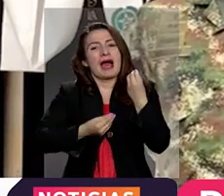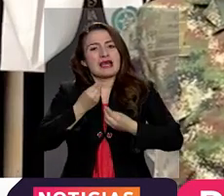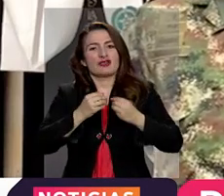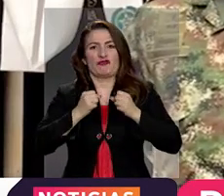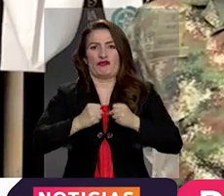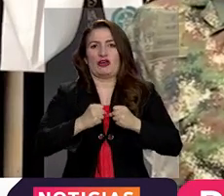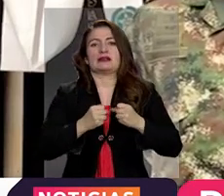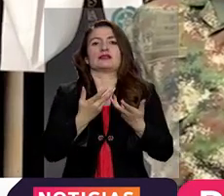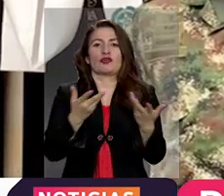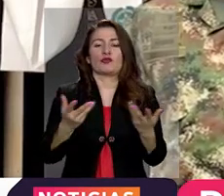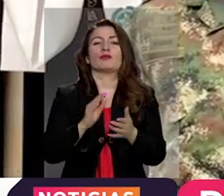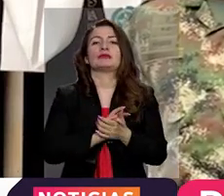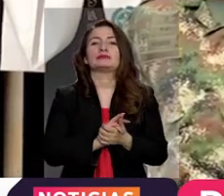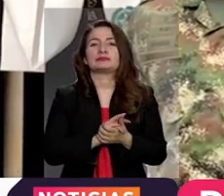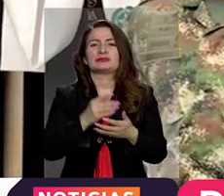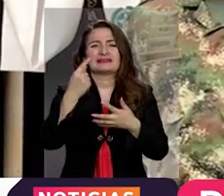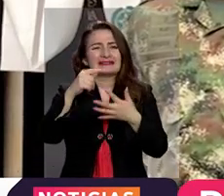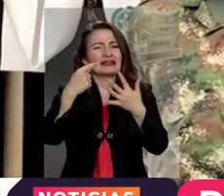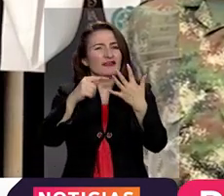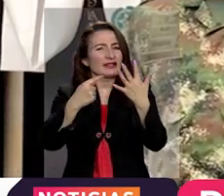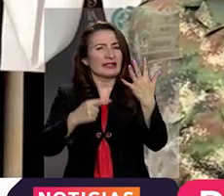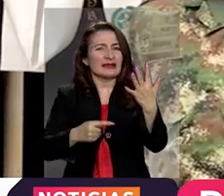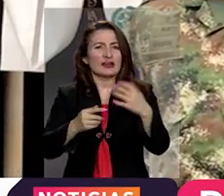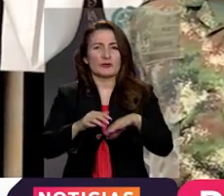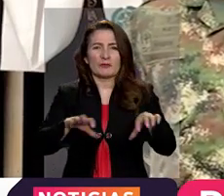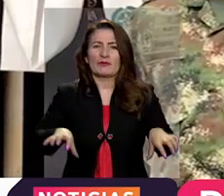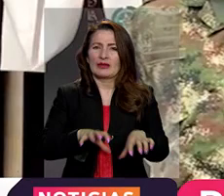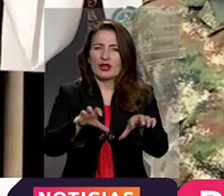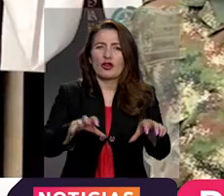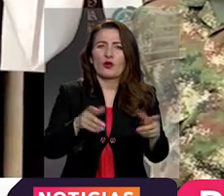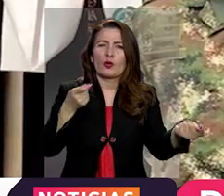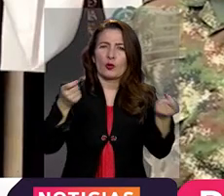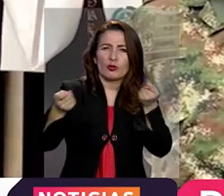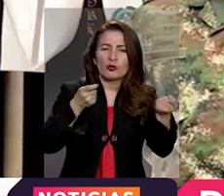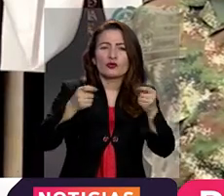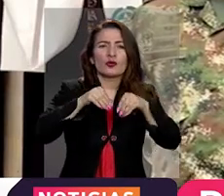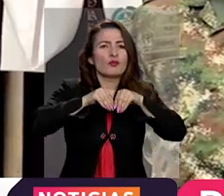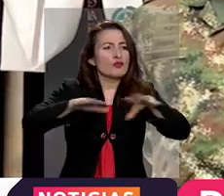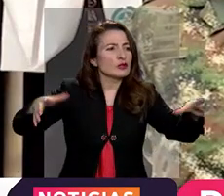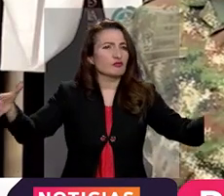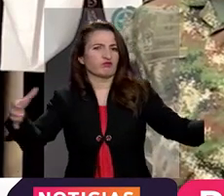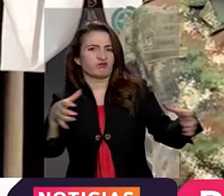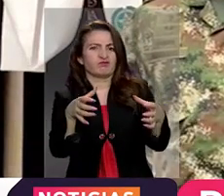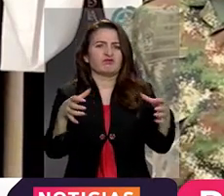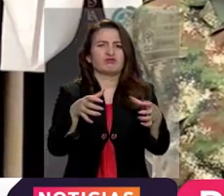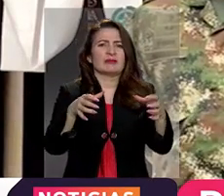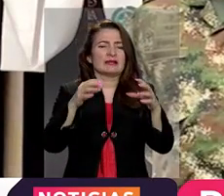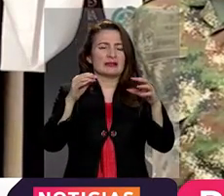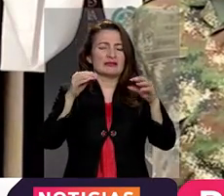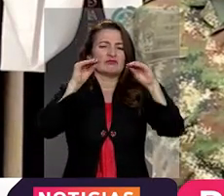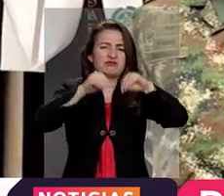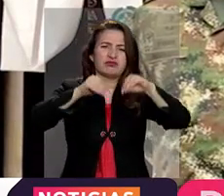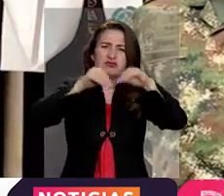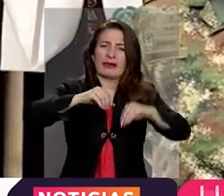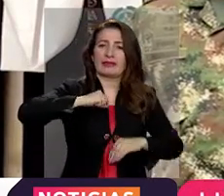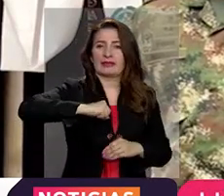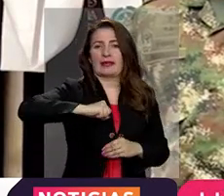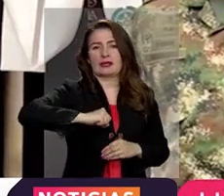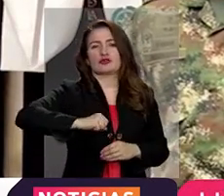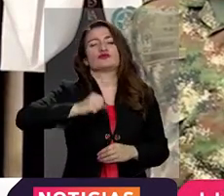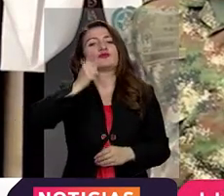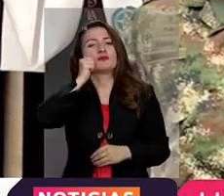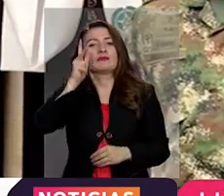fuerza, seminarios de actualización en manejo y control de multitudes y seminarios en derechos humanos con